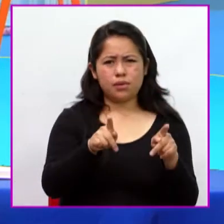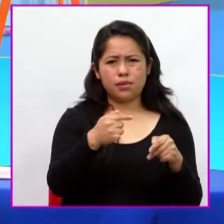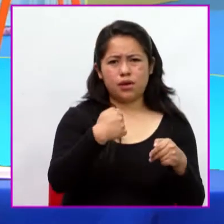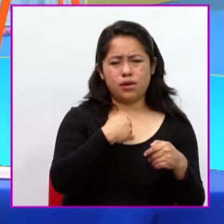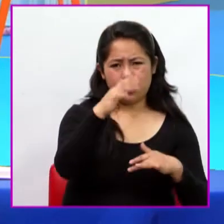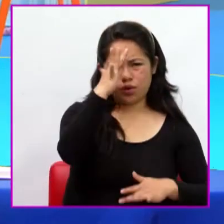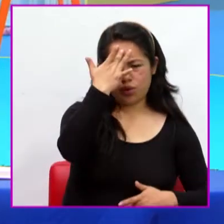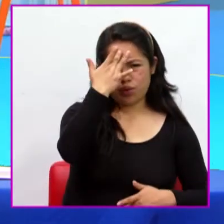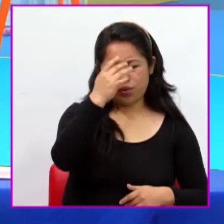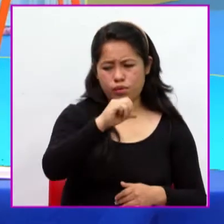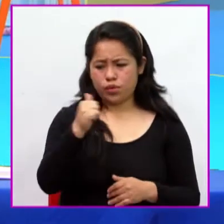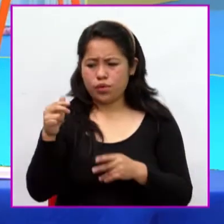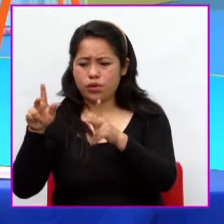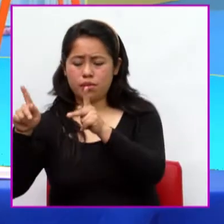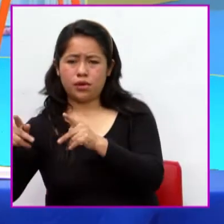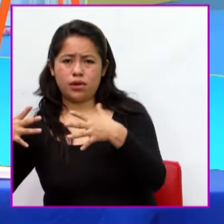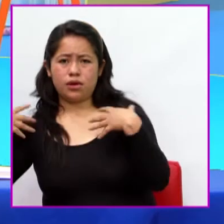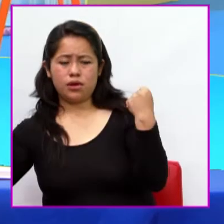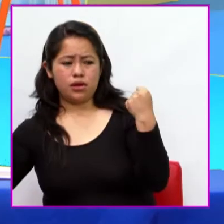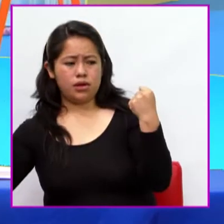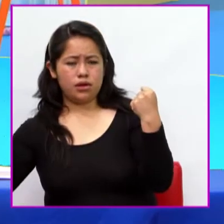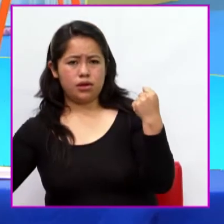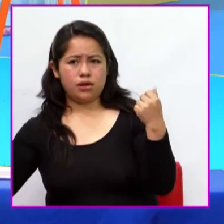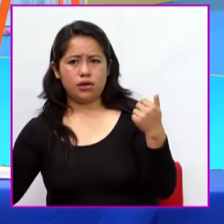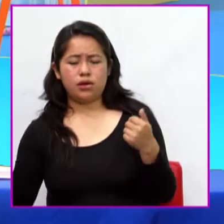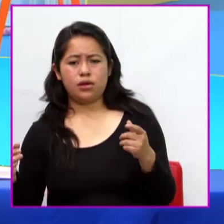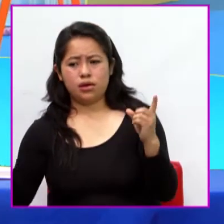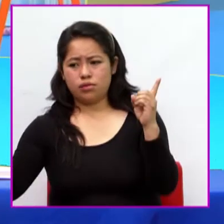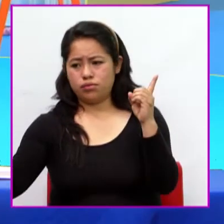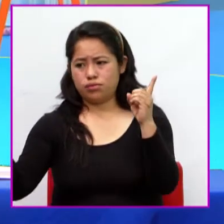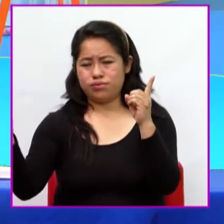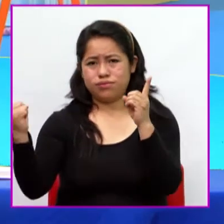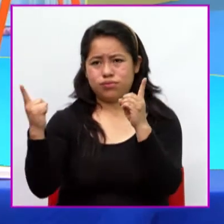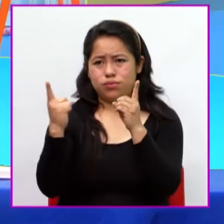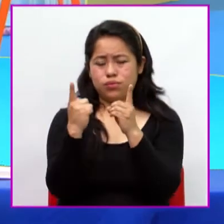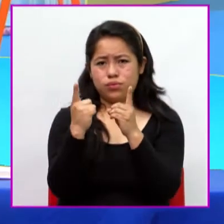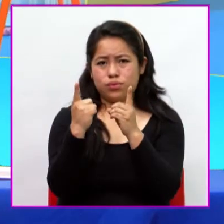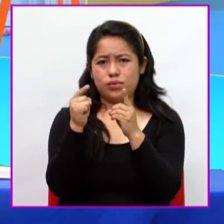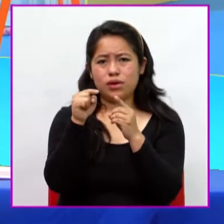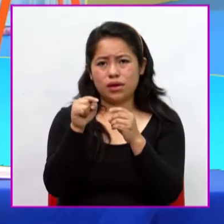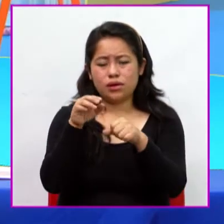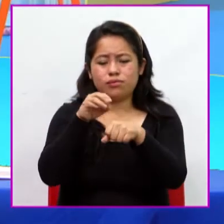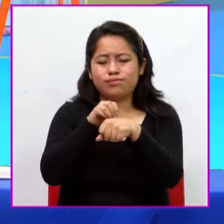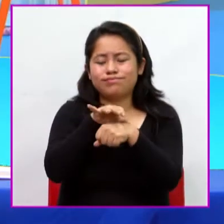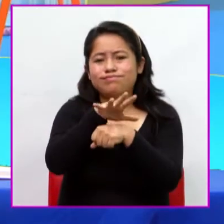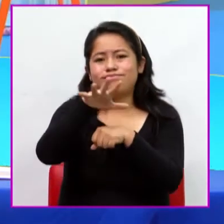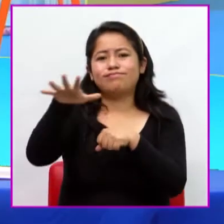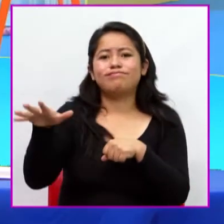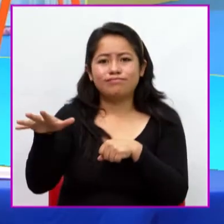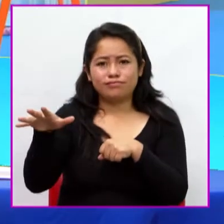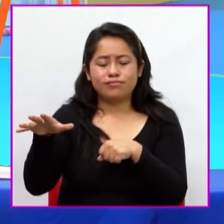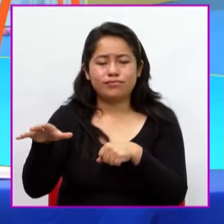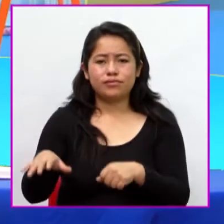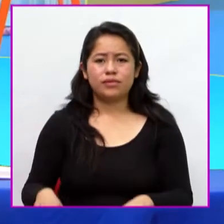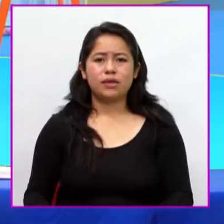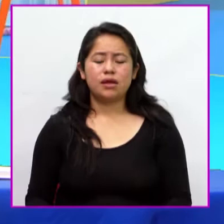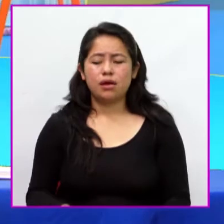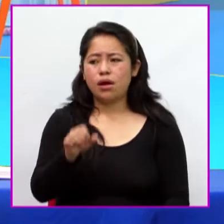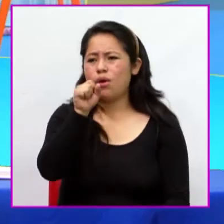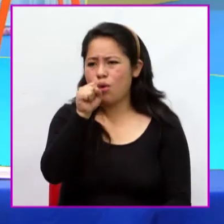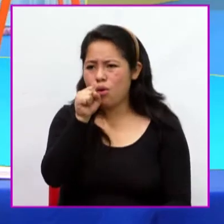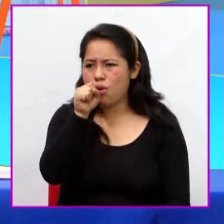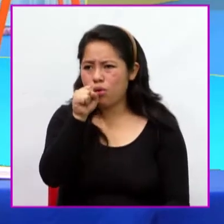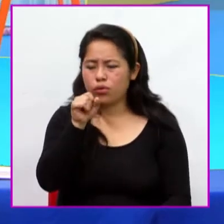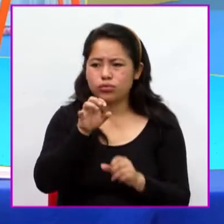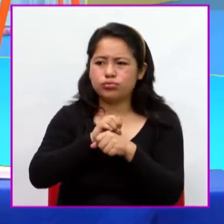infección. Otra manera de disipar esta enfermedad es cuando la persona estornuda o tose y